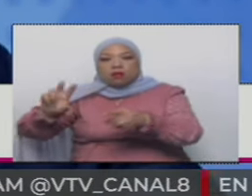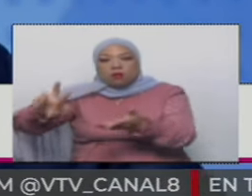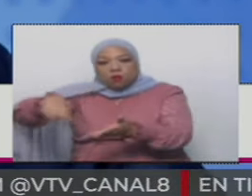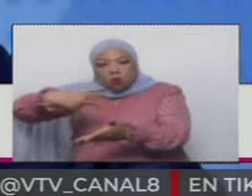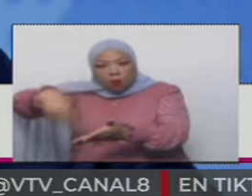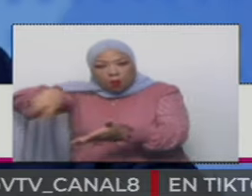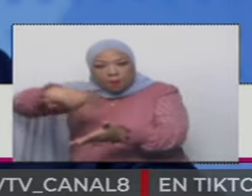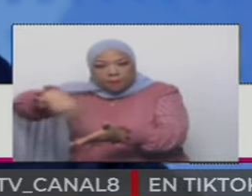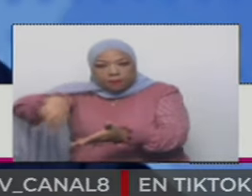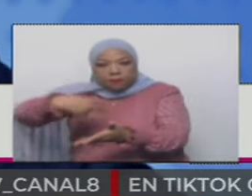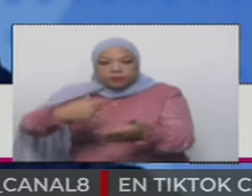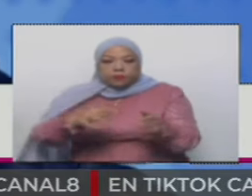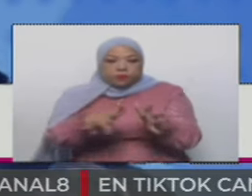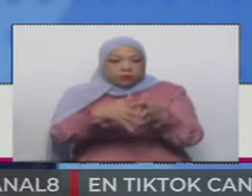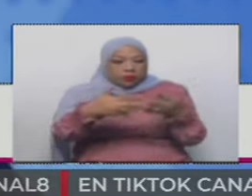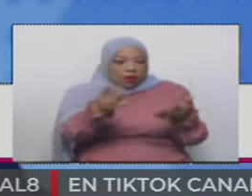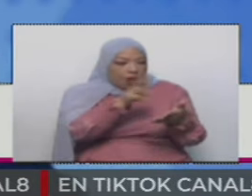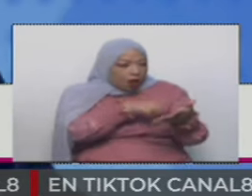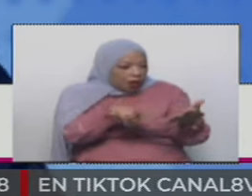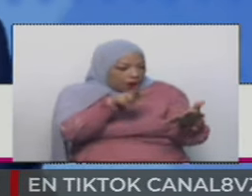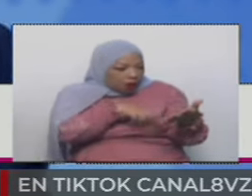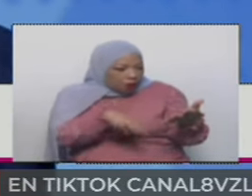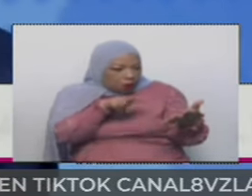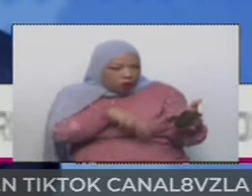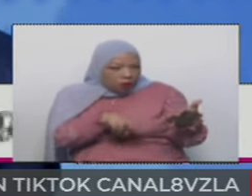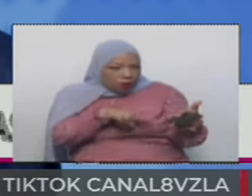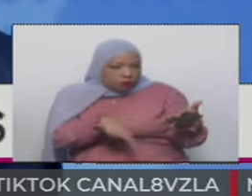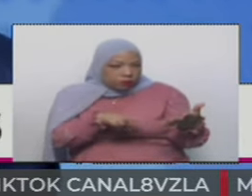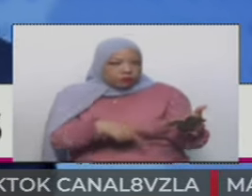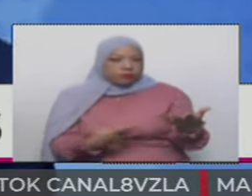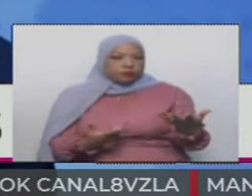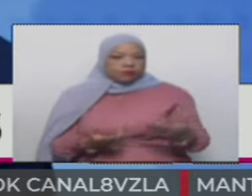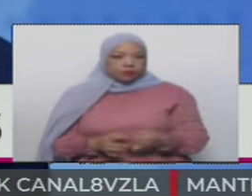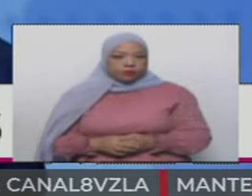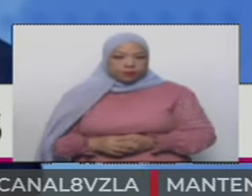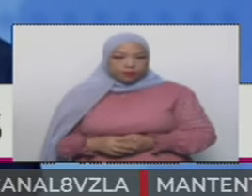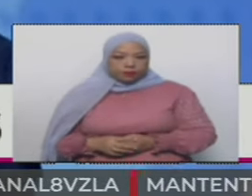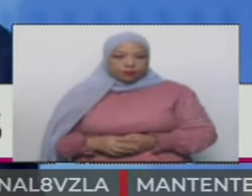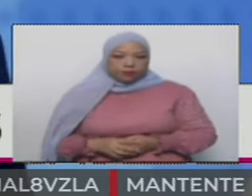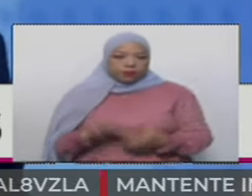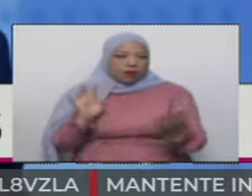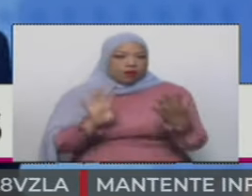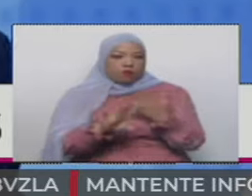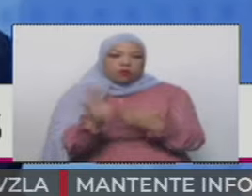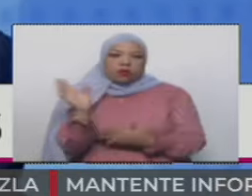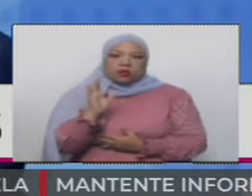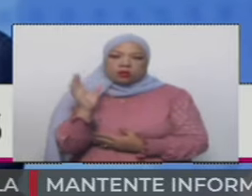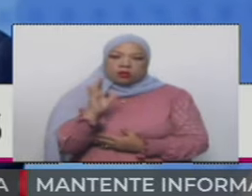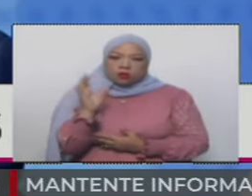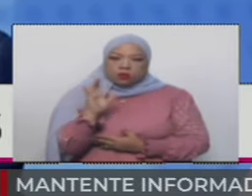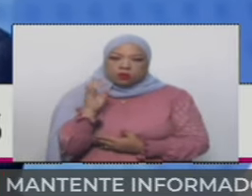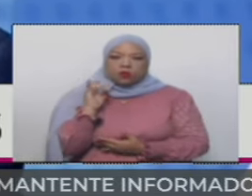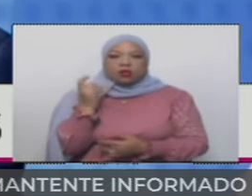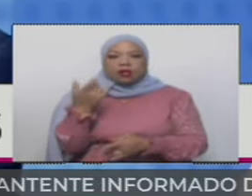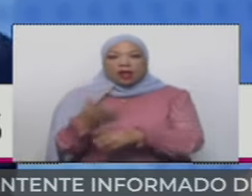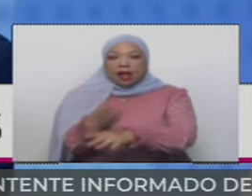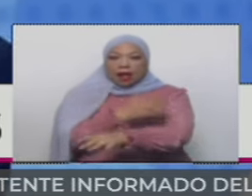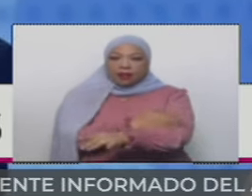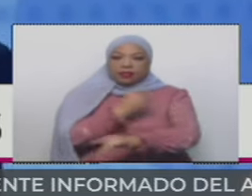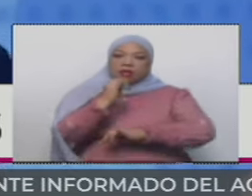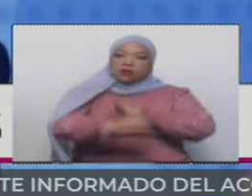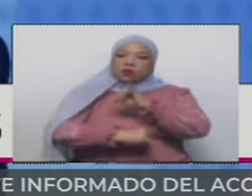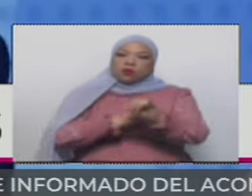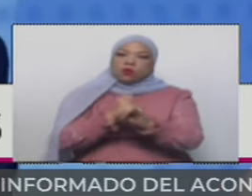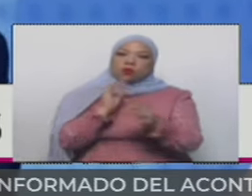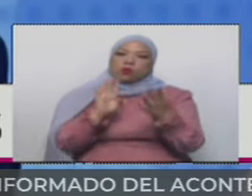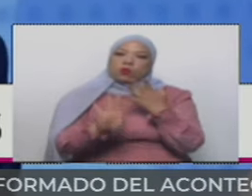artes del libro y la lectura, que es en este caso la Feria del Libro de Caracas. Ya antes se hizo la Feria Internacional del Libro de Venezuela, y están